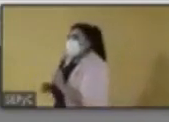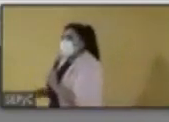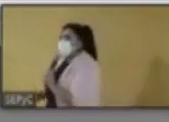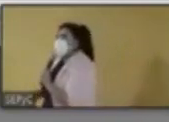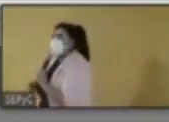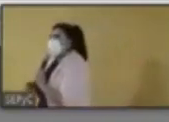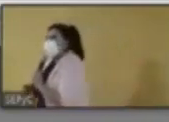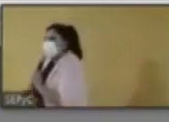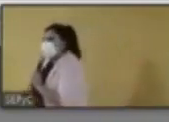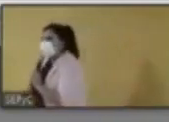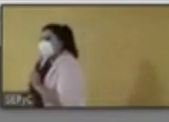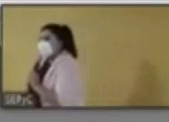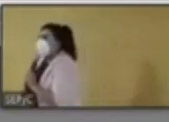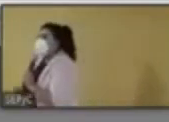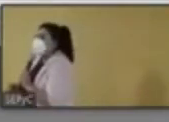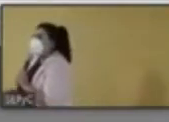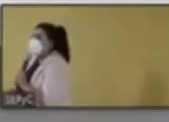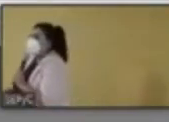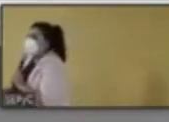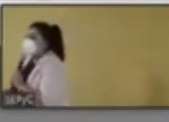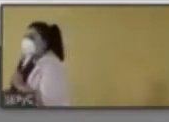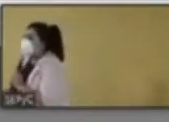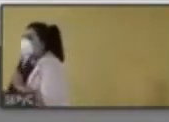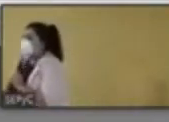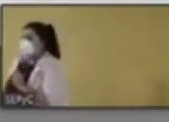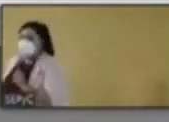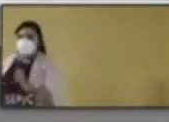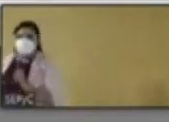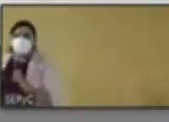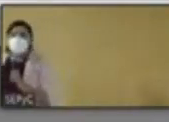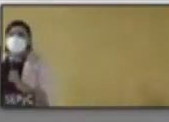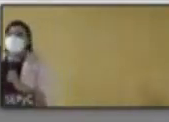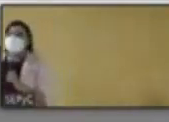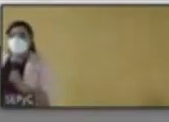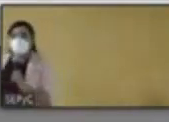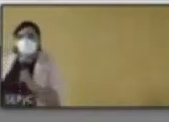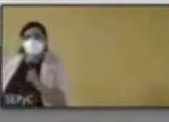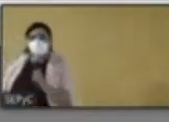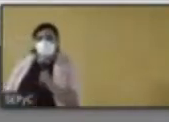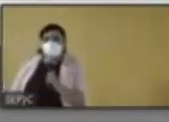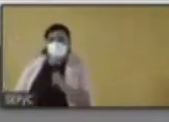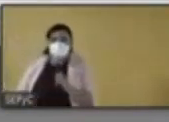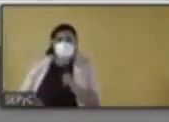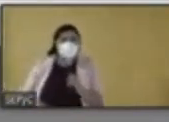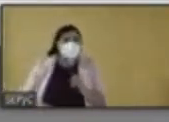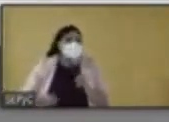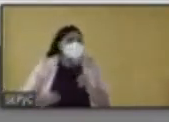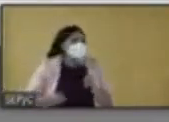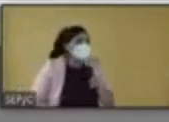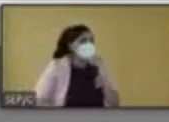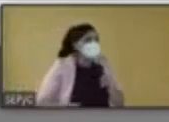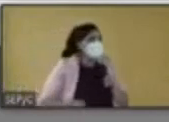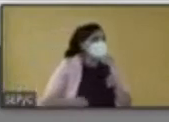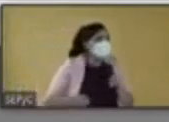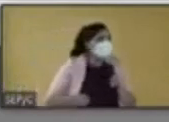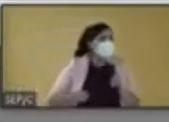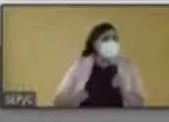o previo a iniciar a complementar la declaración patrimonial, se le informara al servidor público de